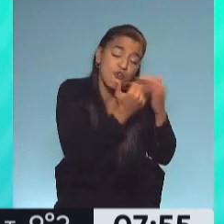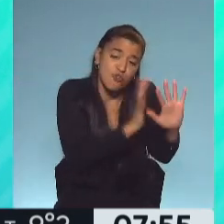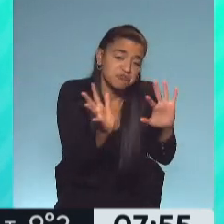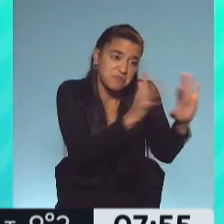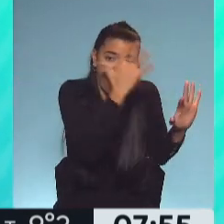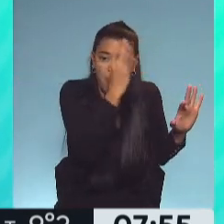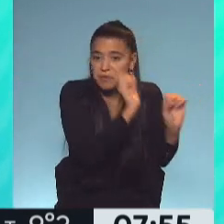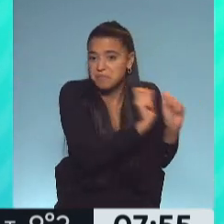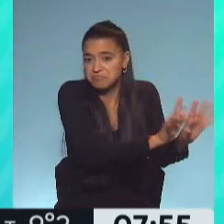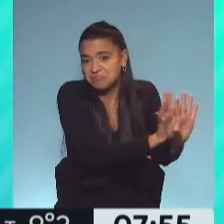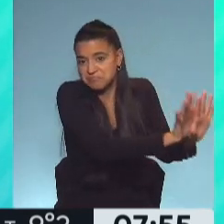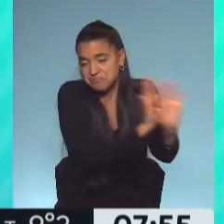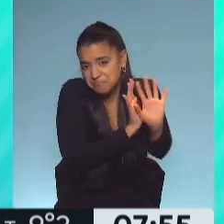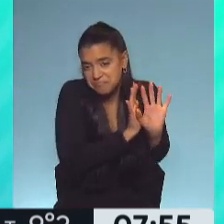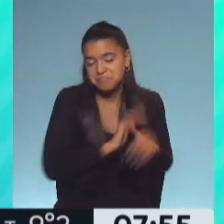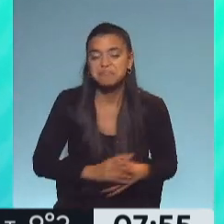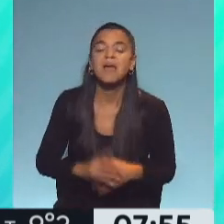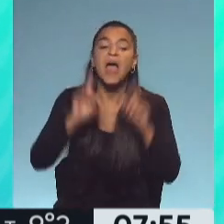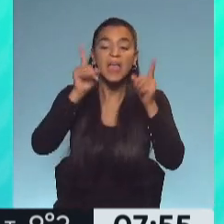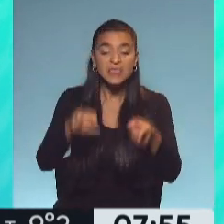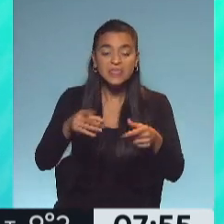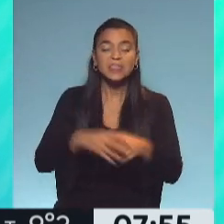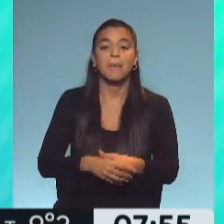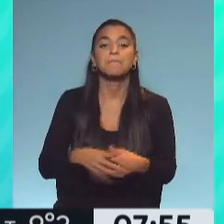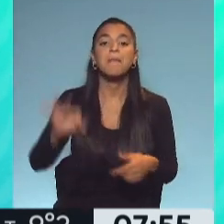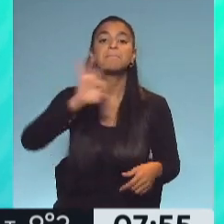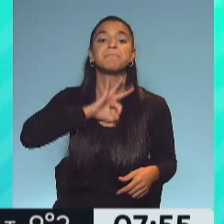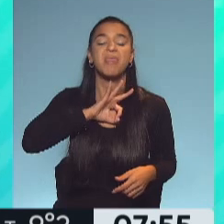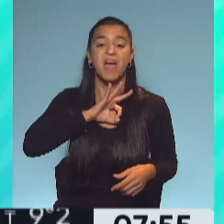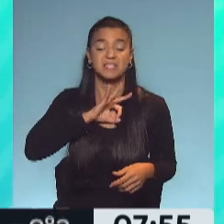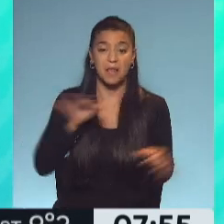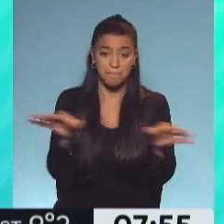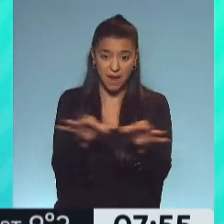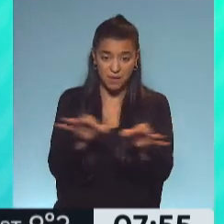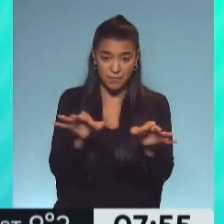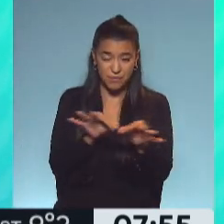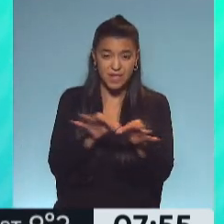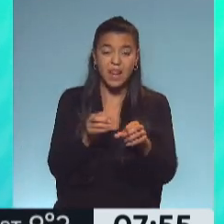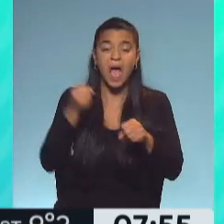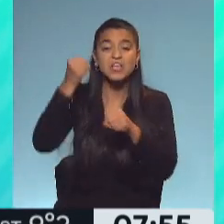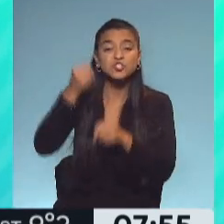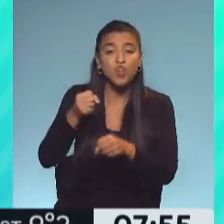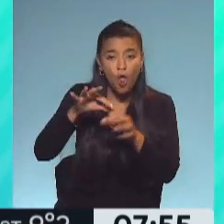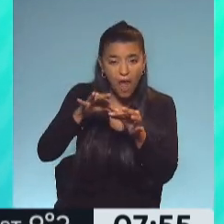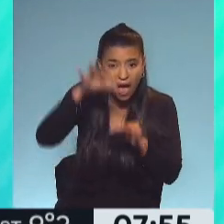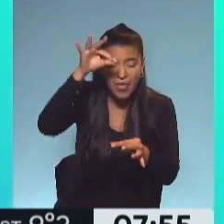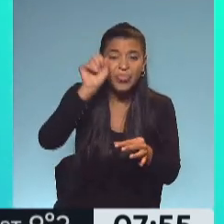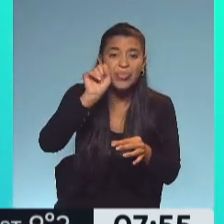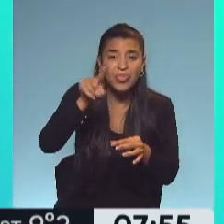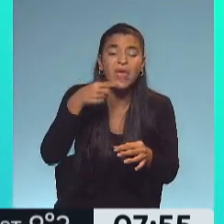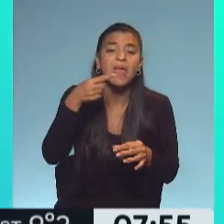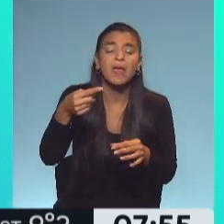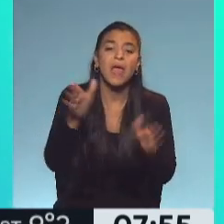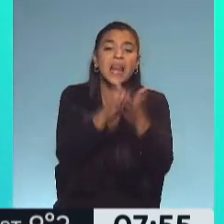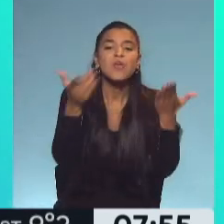a tu criterio, lo de las abejas. También El una libro, a medalla ver. sobre las Islas Malvinas, una estola de la Basílica, ese es el libro que está siempre en el